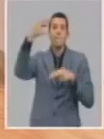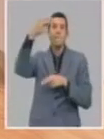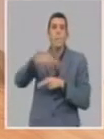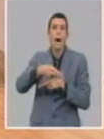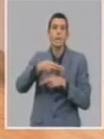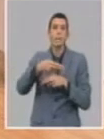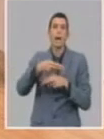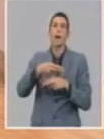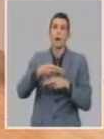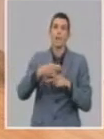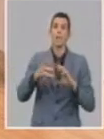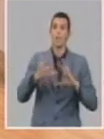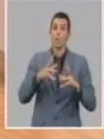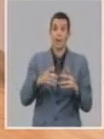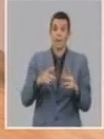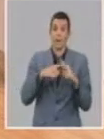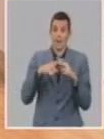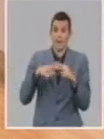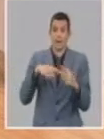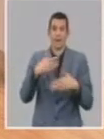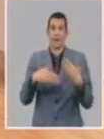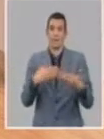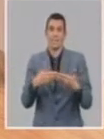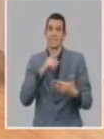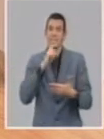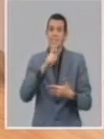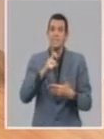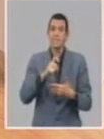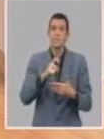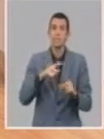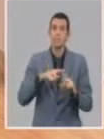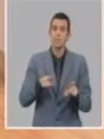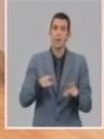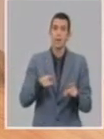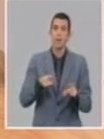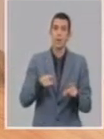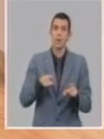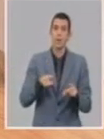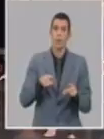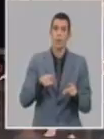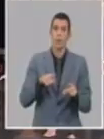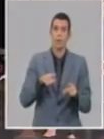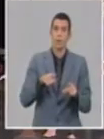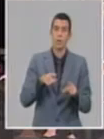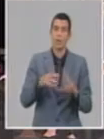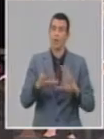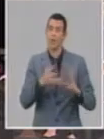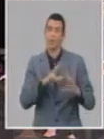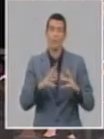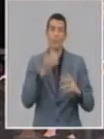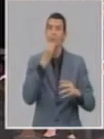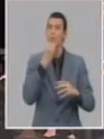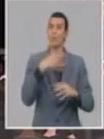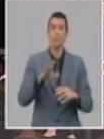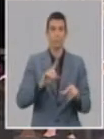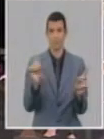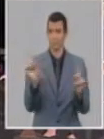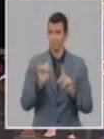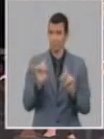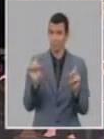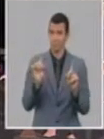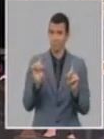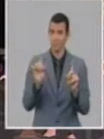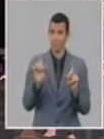la pandemia en nuestro país tienen su respaldo en los beneficios tributarios y en las adecuaciones tributarias que además